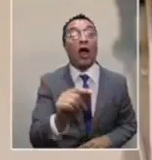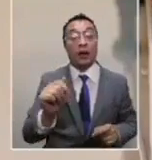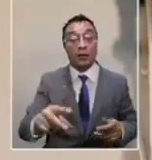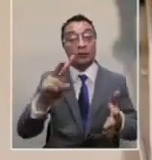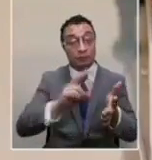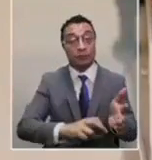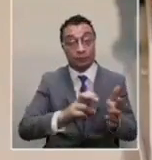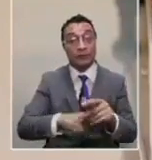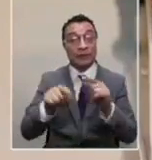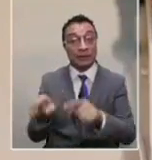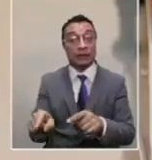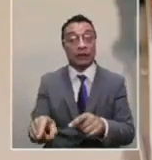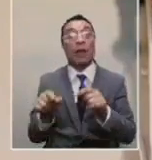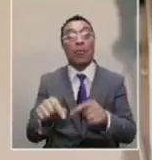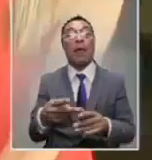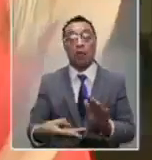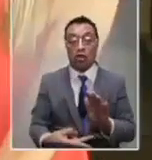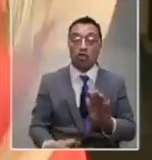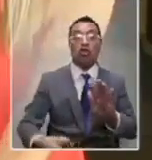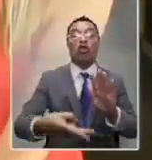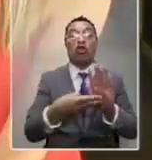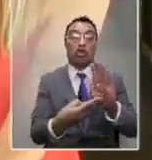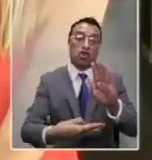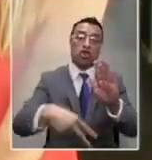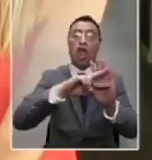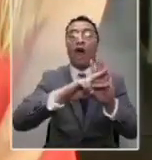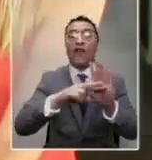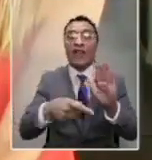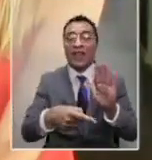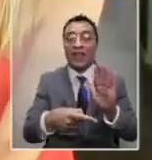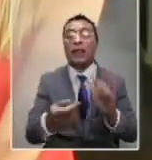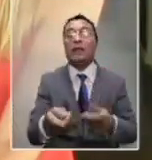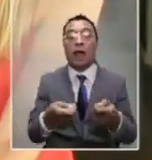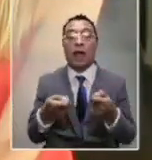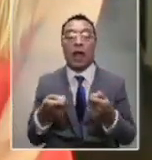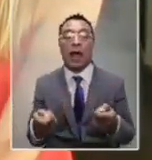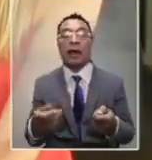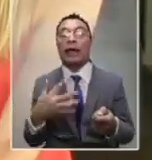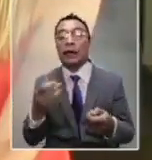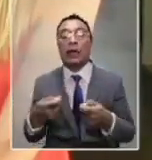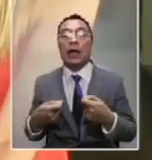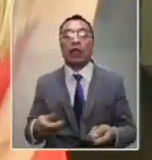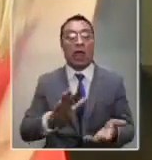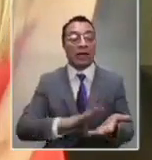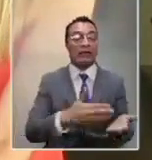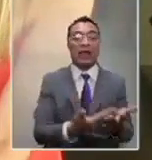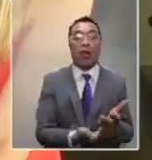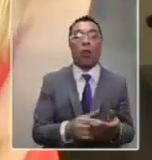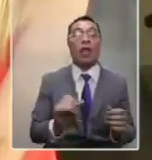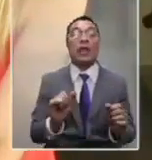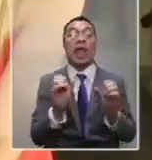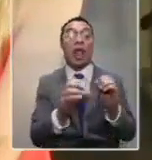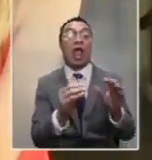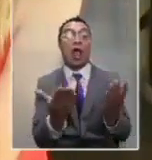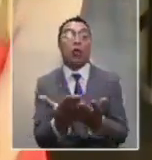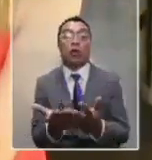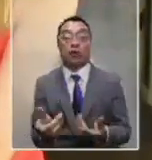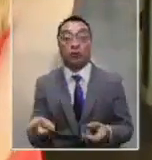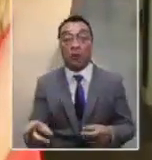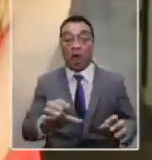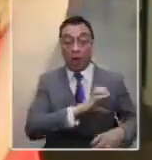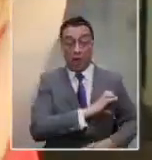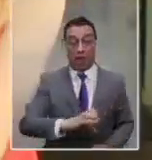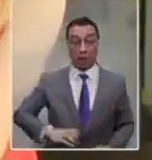y visa, ¿ya? Es del doble de lo que uno podría decir gastan en términos de servicios de salud y educación. Entonces el